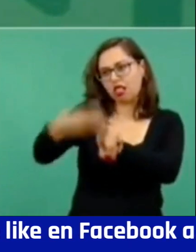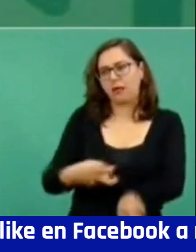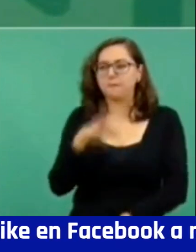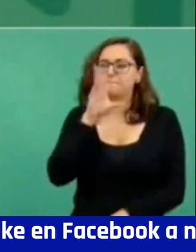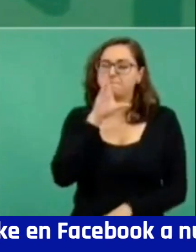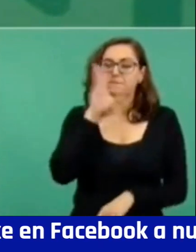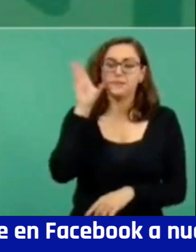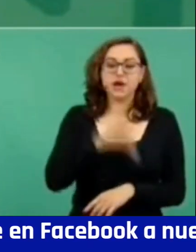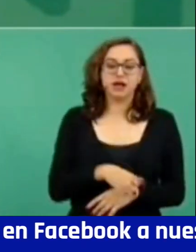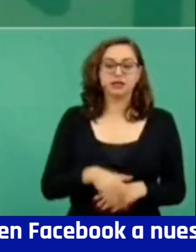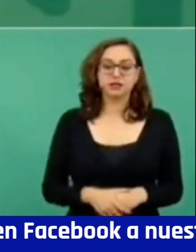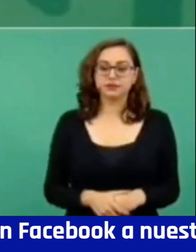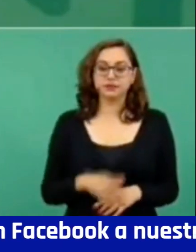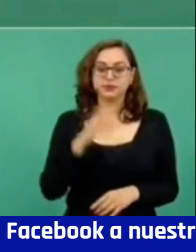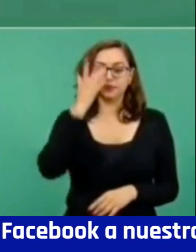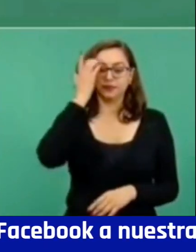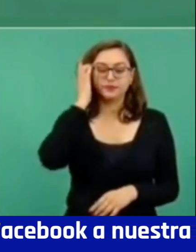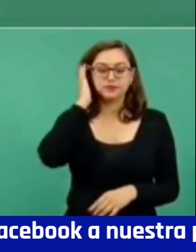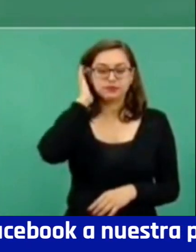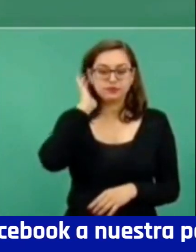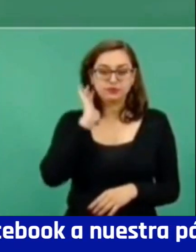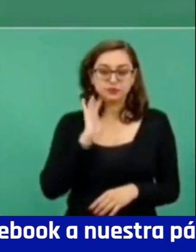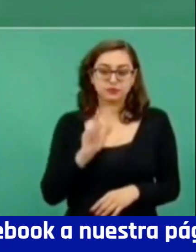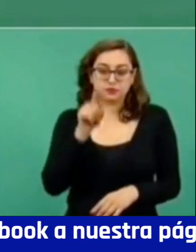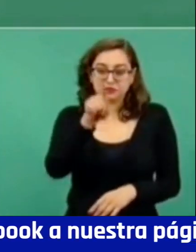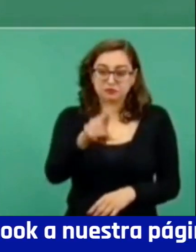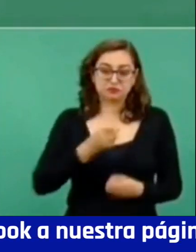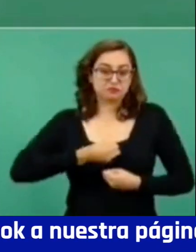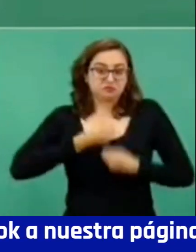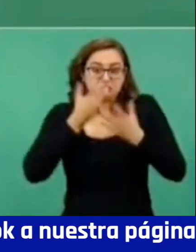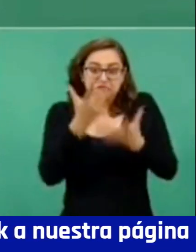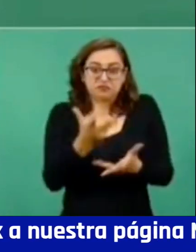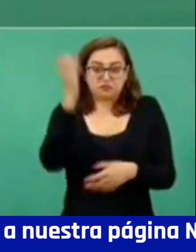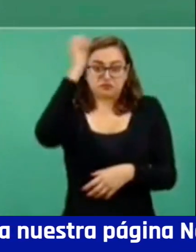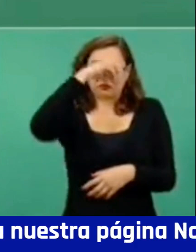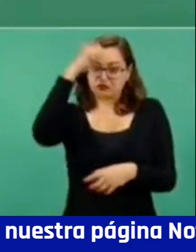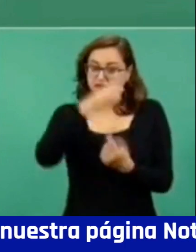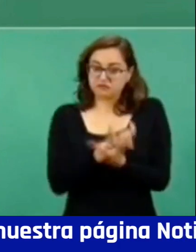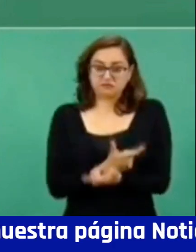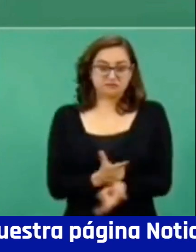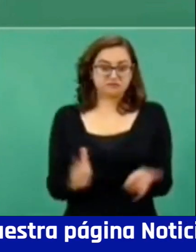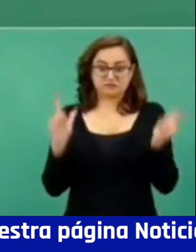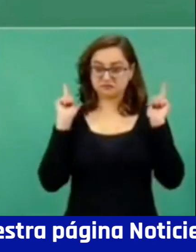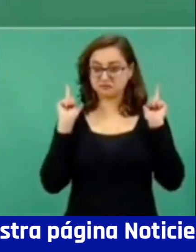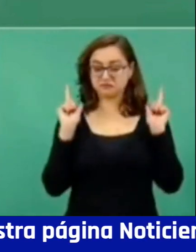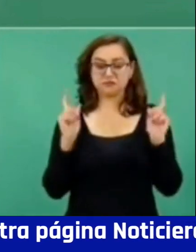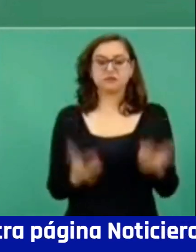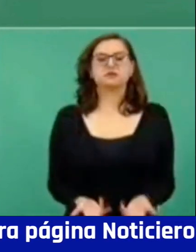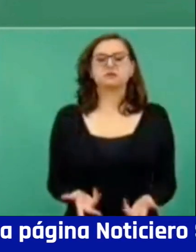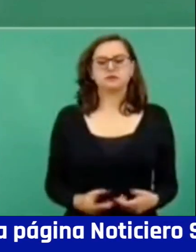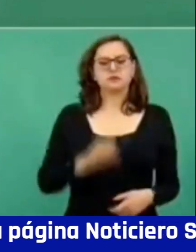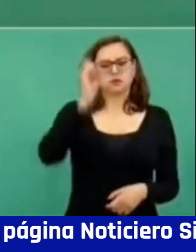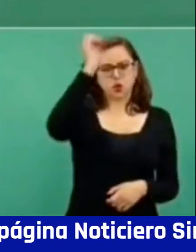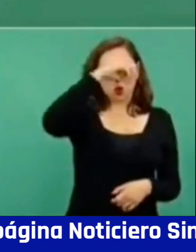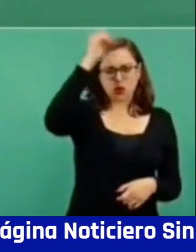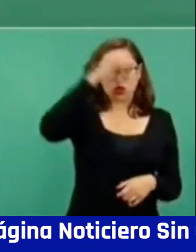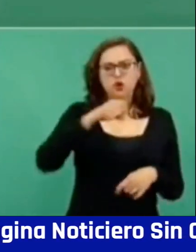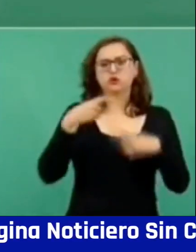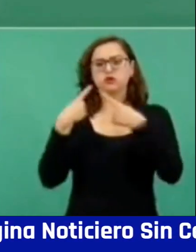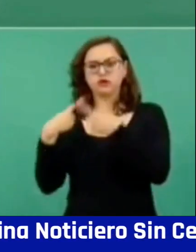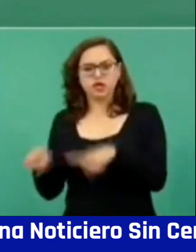puede expresarse, manifestarse y podemos tener diferencias, pero